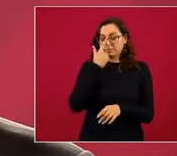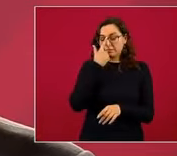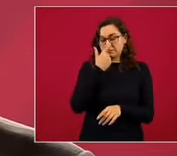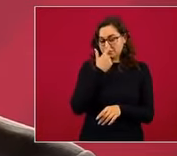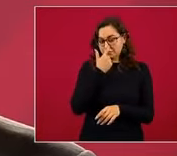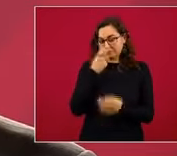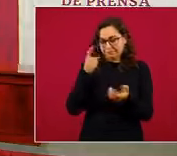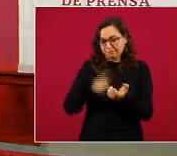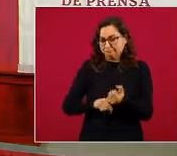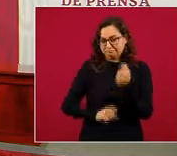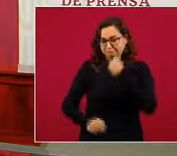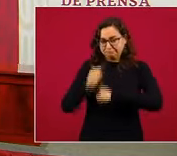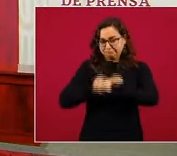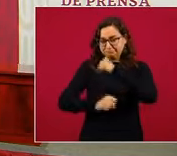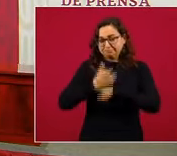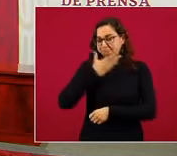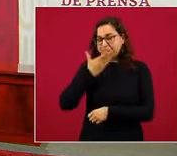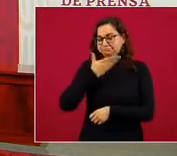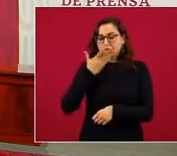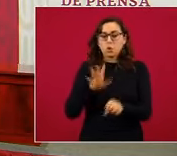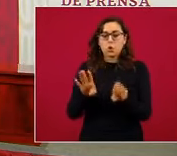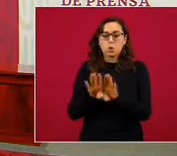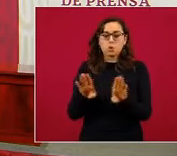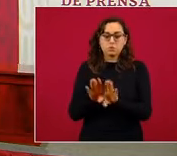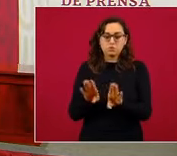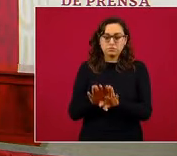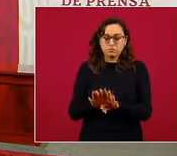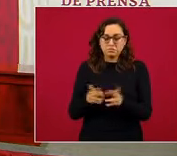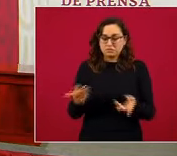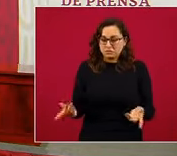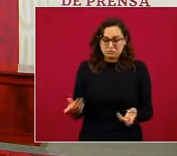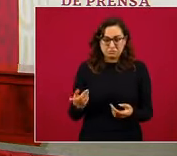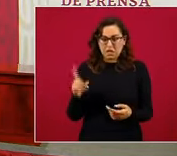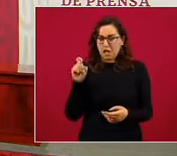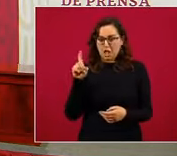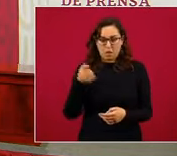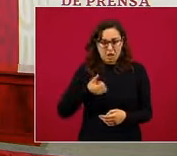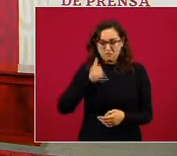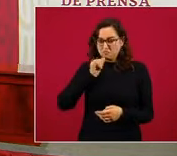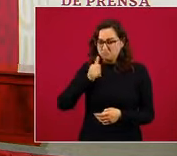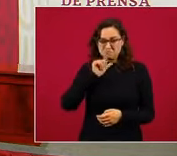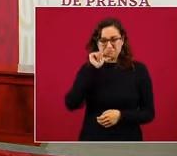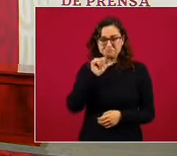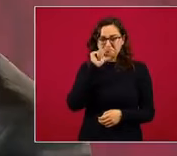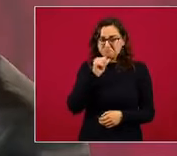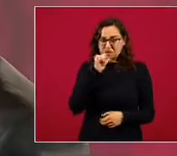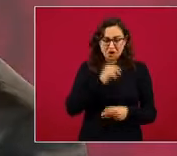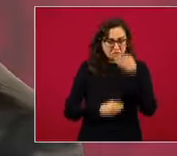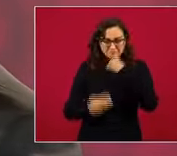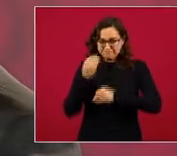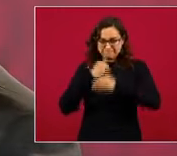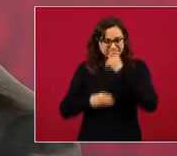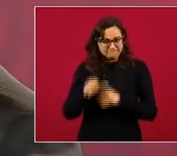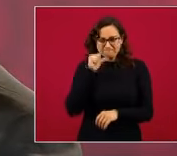ocurre en la práctica del boxeo, restringiéndose de consumir agua, quizá restringiéndose de alimentos en